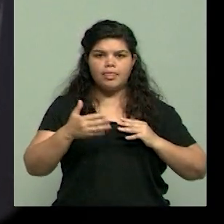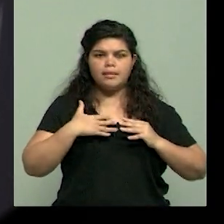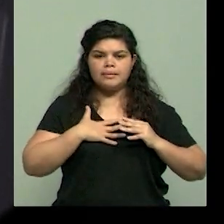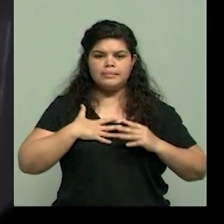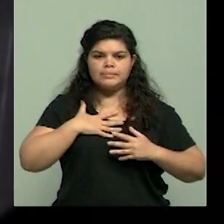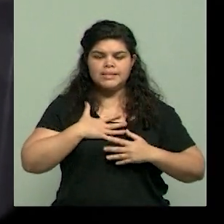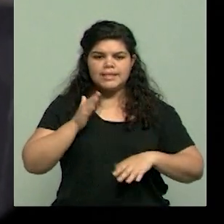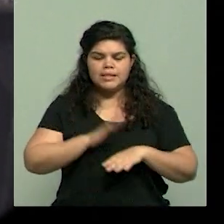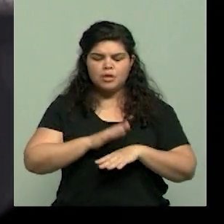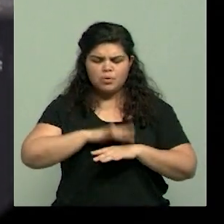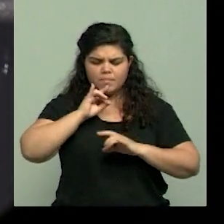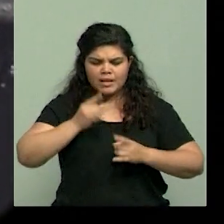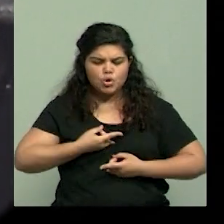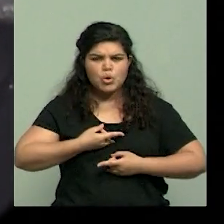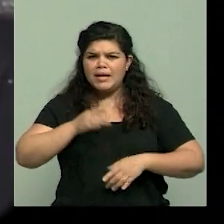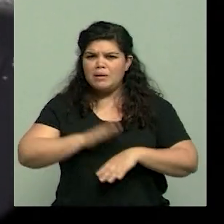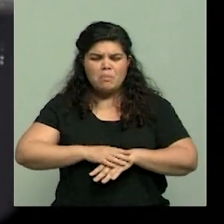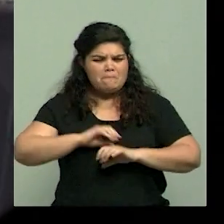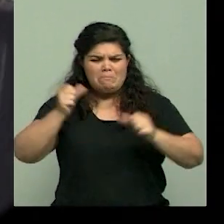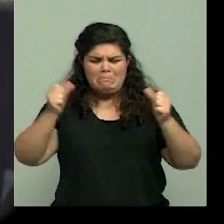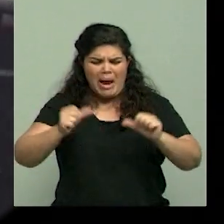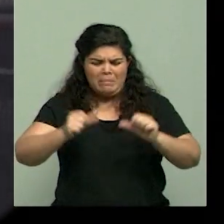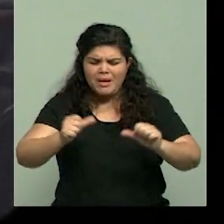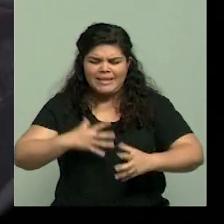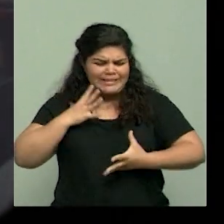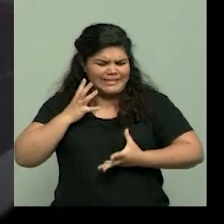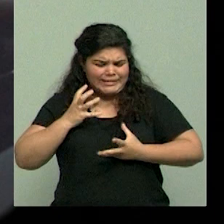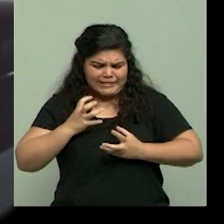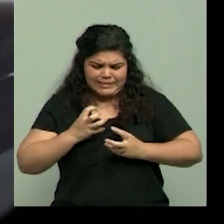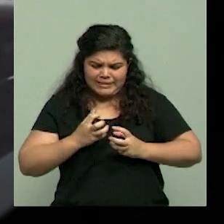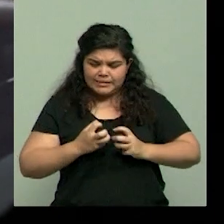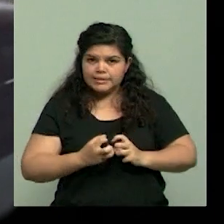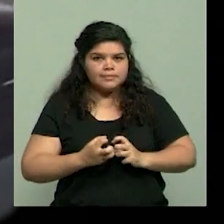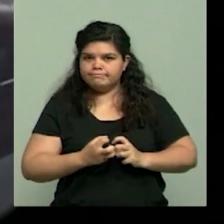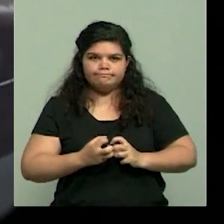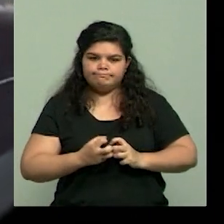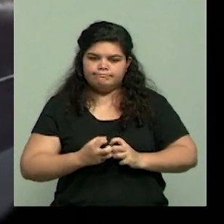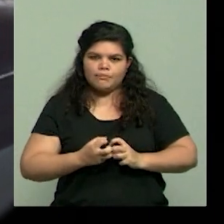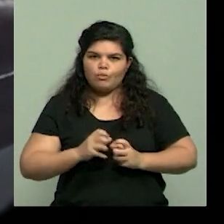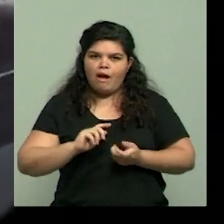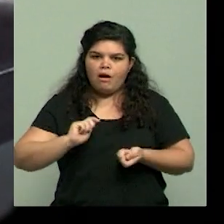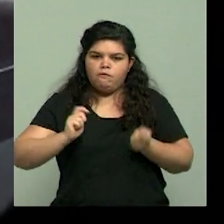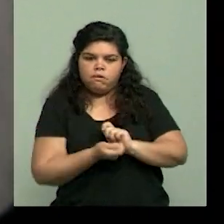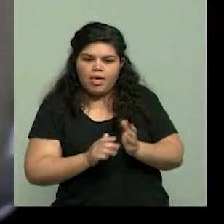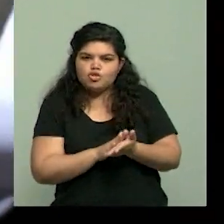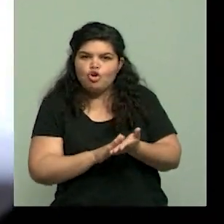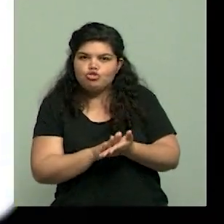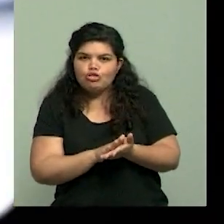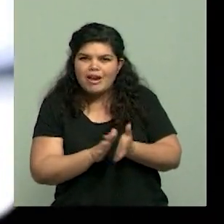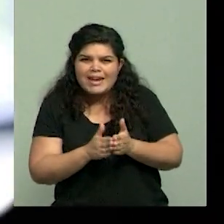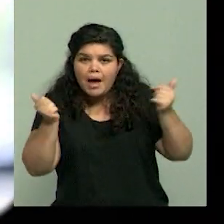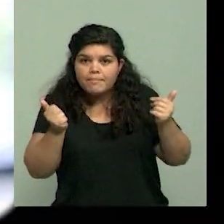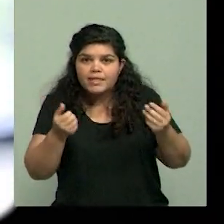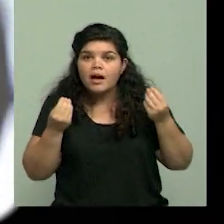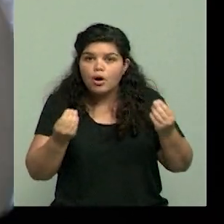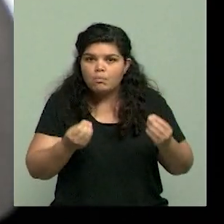¿sí? de necesitar generar una conducta para contrarrestar el efecto de lo que se ha comido. Muchas